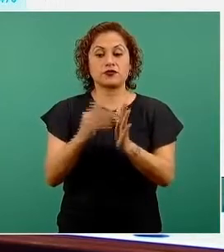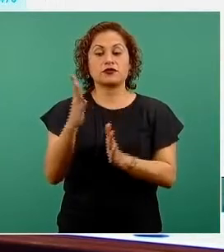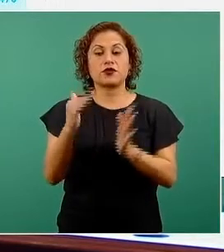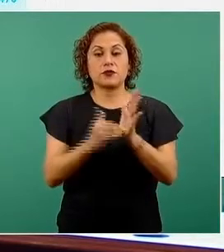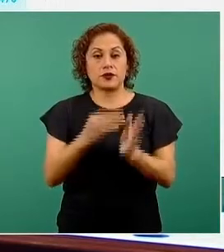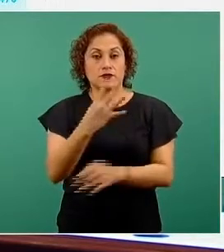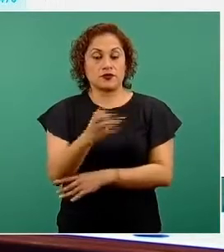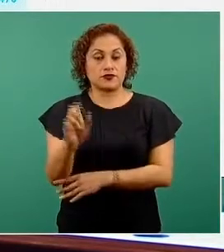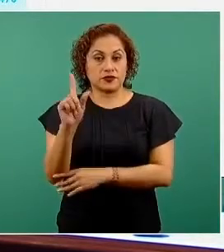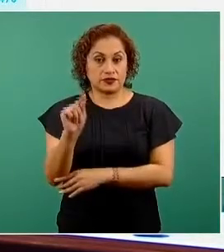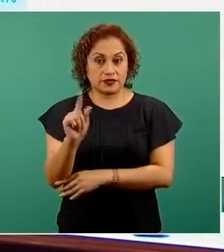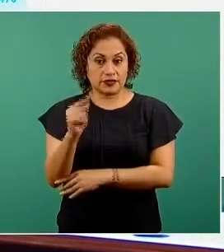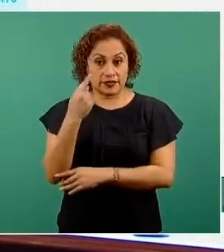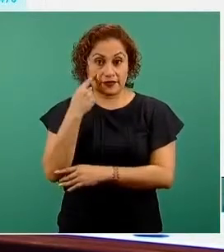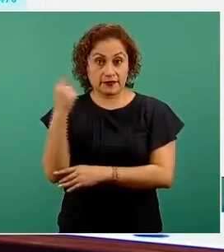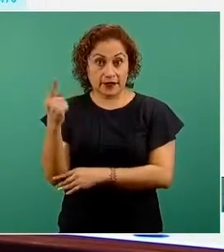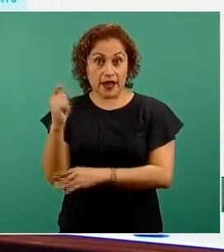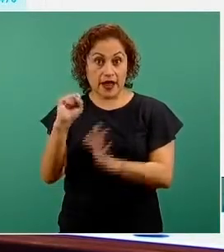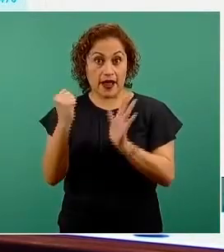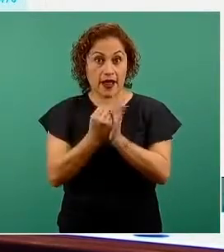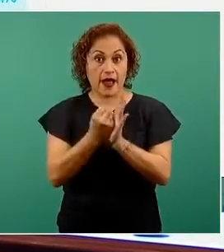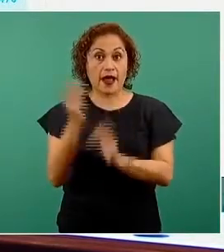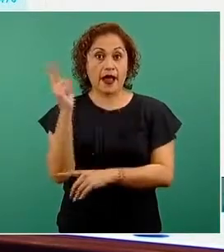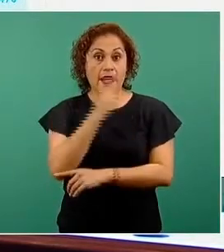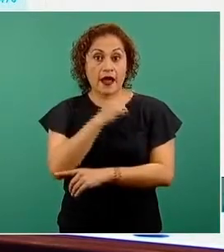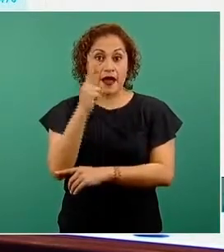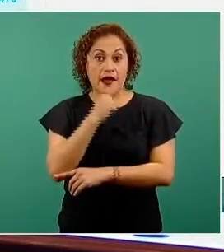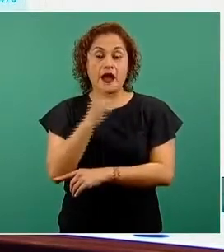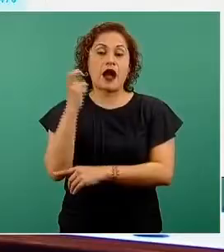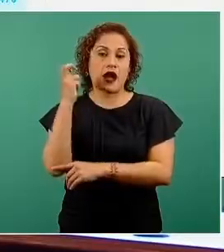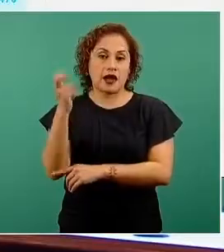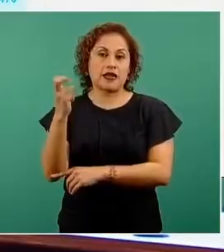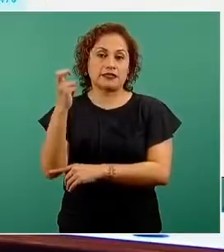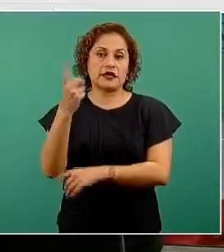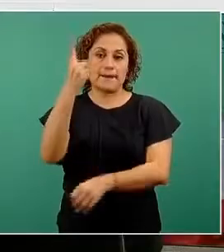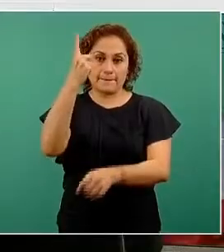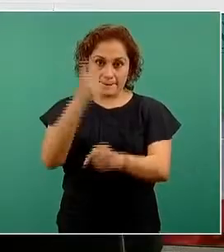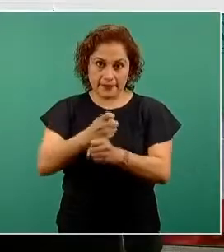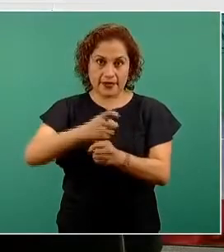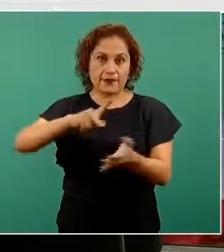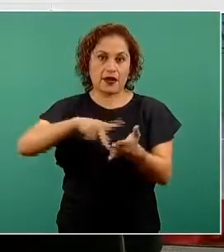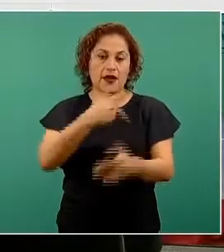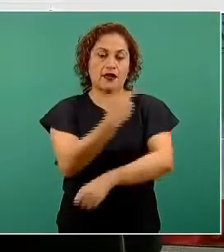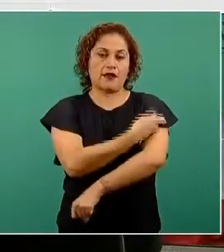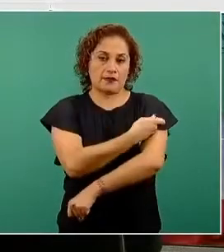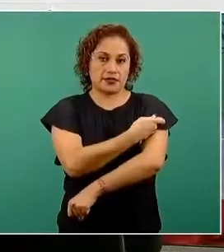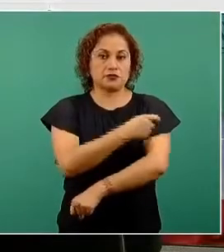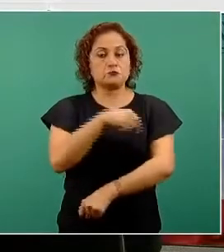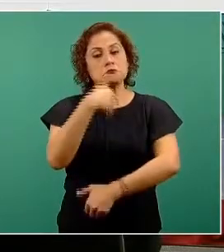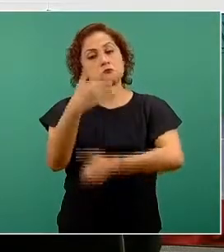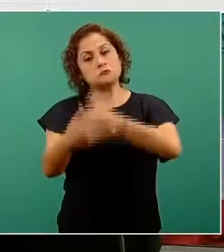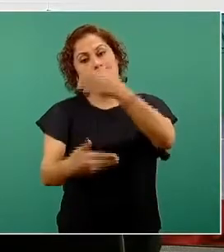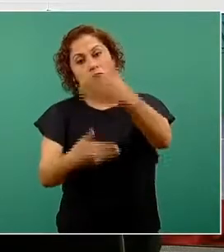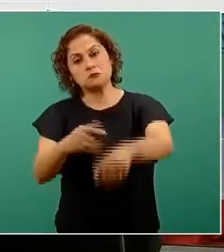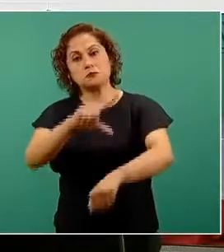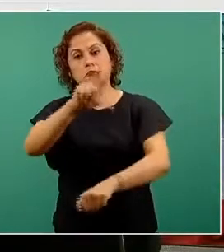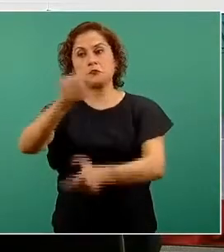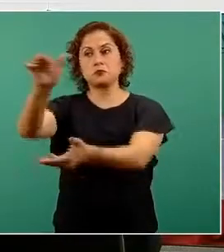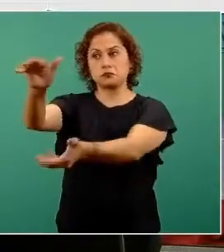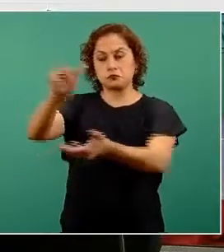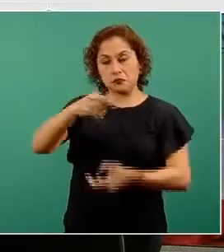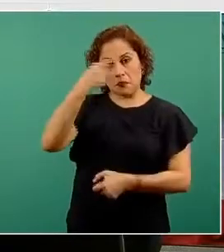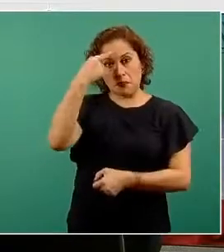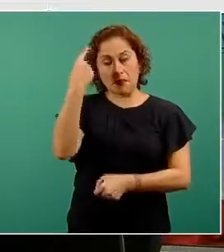1,005,470. La de Sputnik es por ahora la primera de las 2 dosis y en las siguientes pocas semanas llegará la